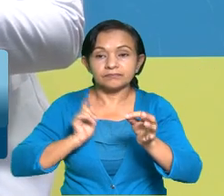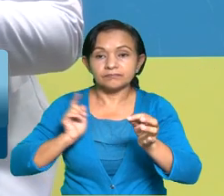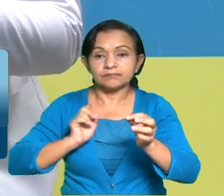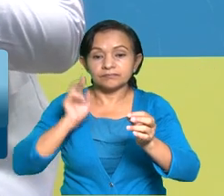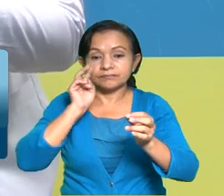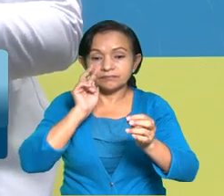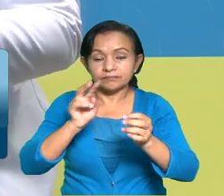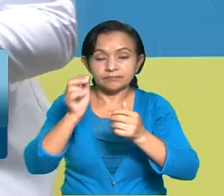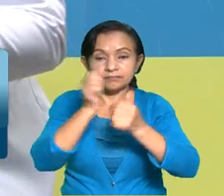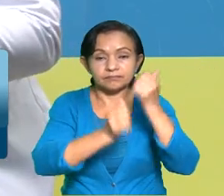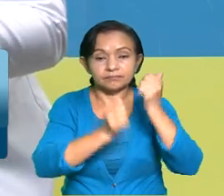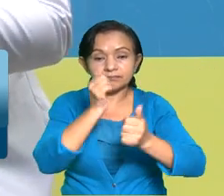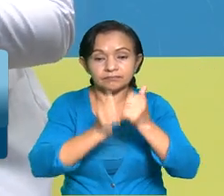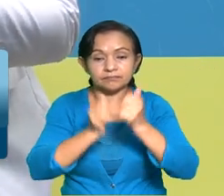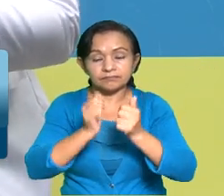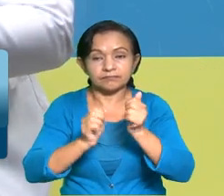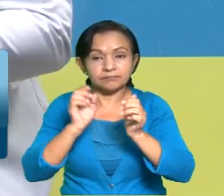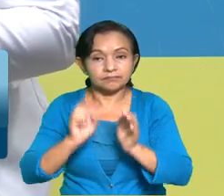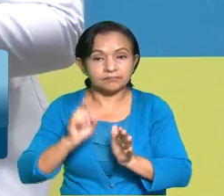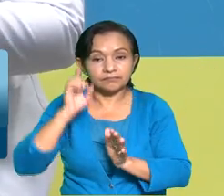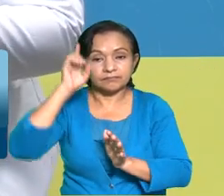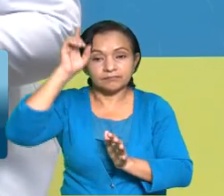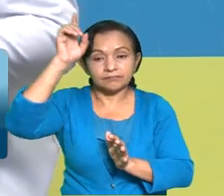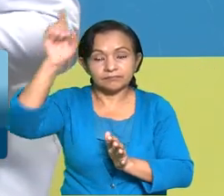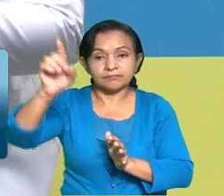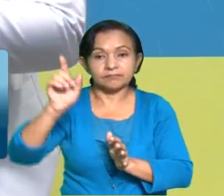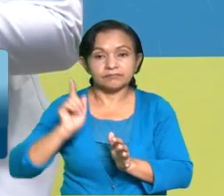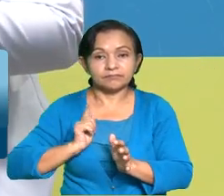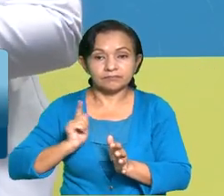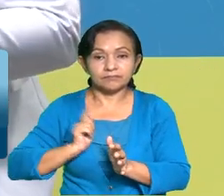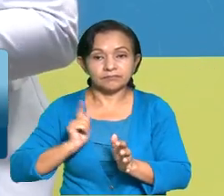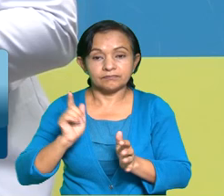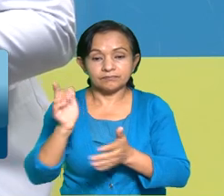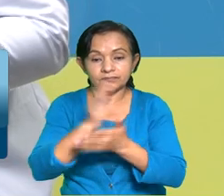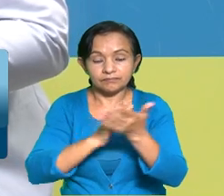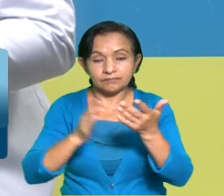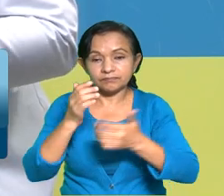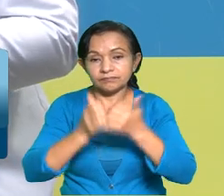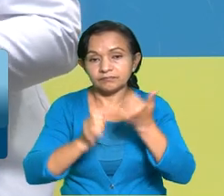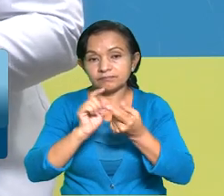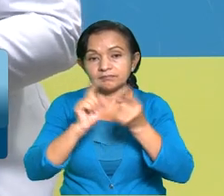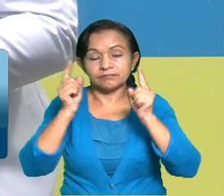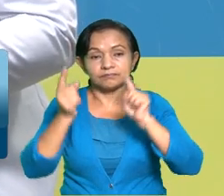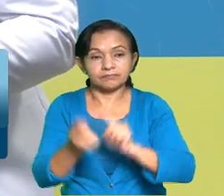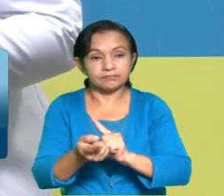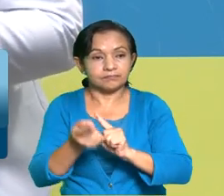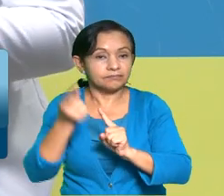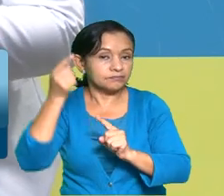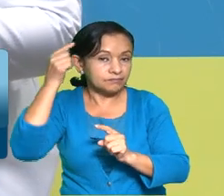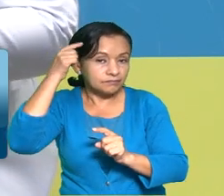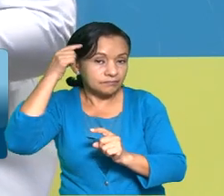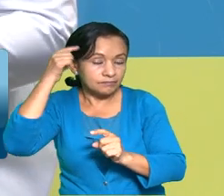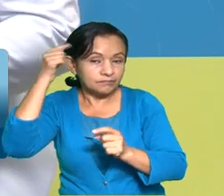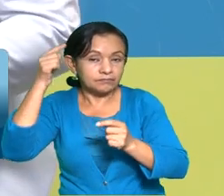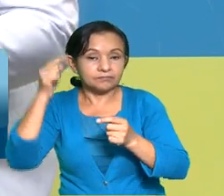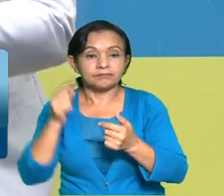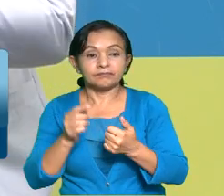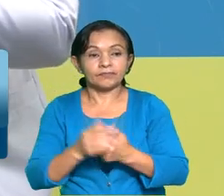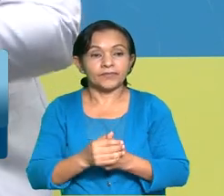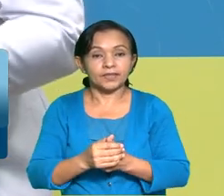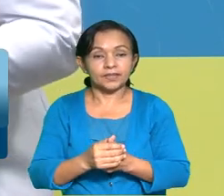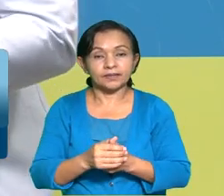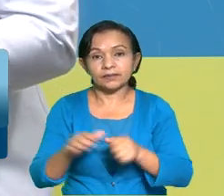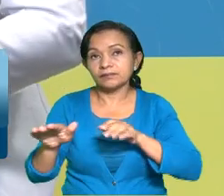los problemas del neurodesarrollo. Uh-huh. Es decir, si el bebé tiene alguna alteración neurológica o tal vez no